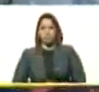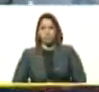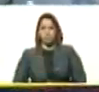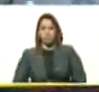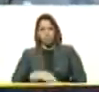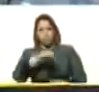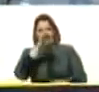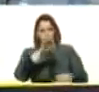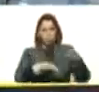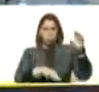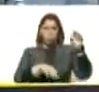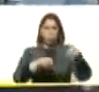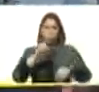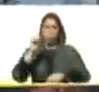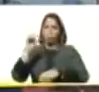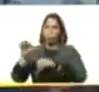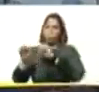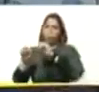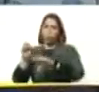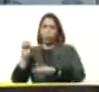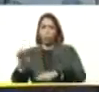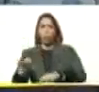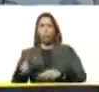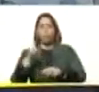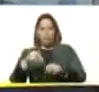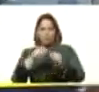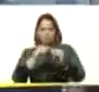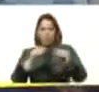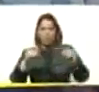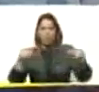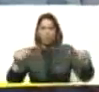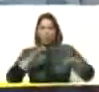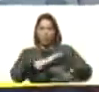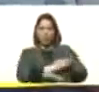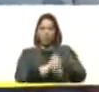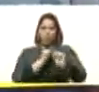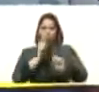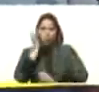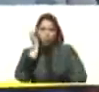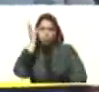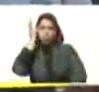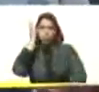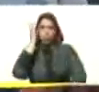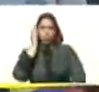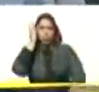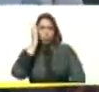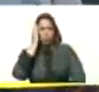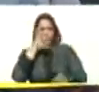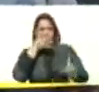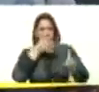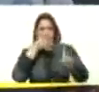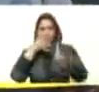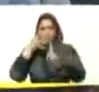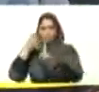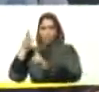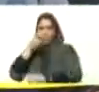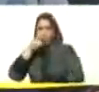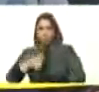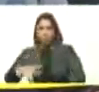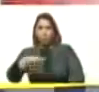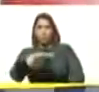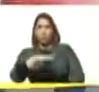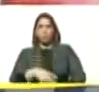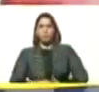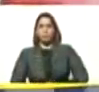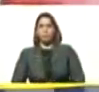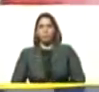sembró en terreno fértil, creó conciencia para el pueblo